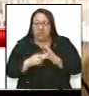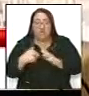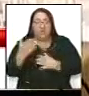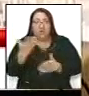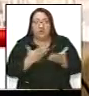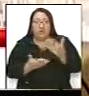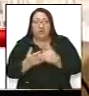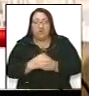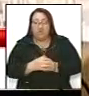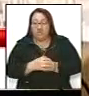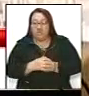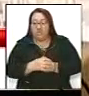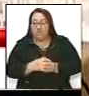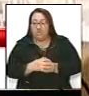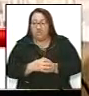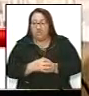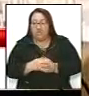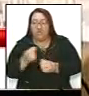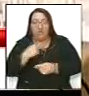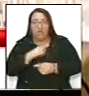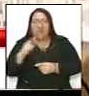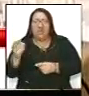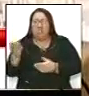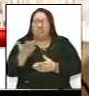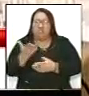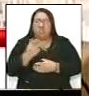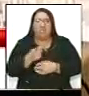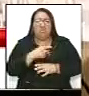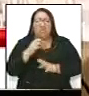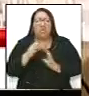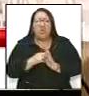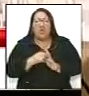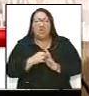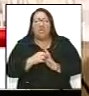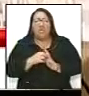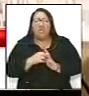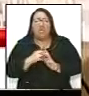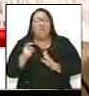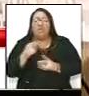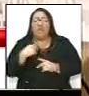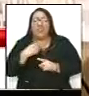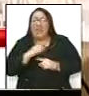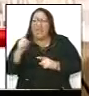recibiendo demandas porque este programa de jornada escolar completa